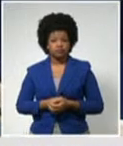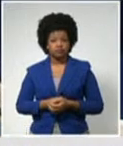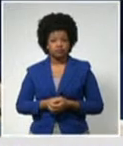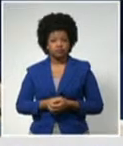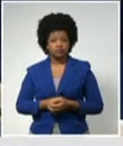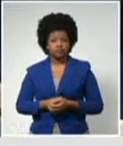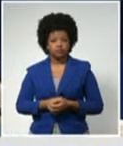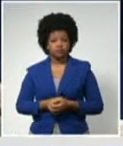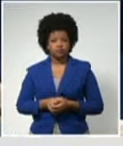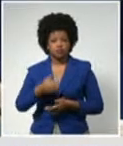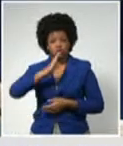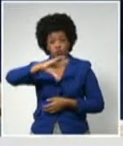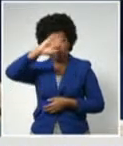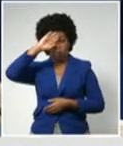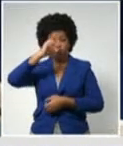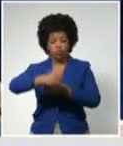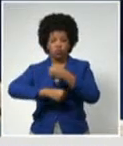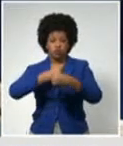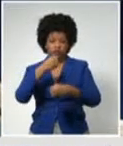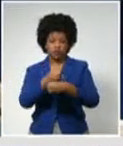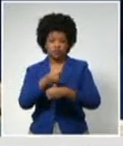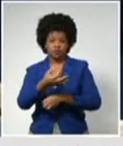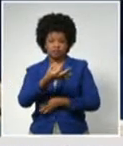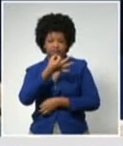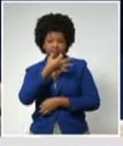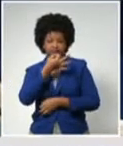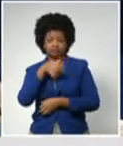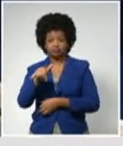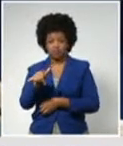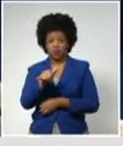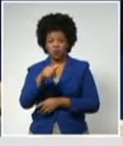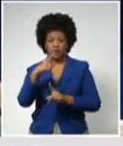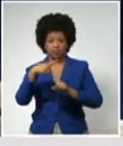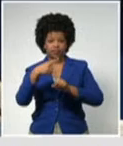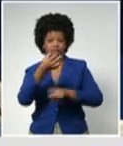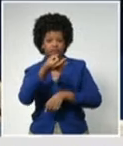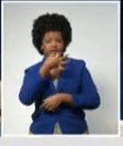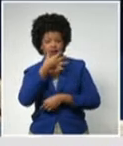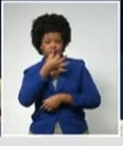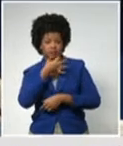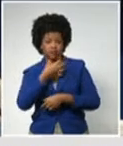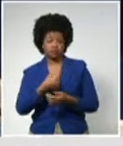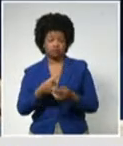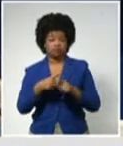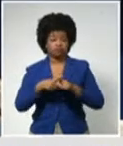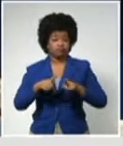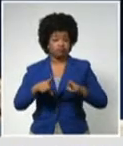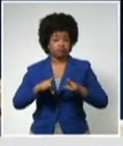utiliza la dexametasona en el tratamiento de los pacientes. De todas formas,